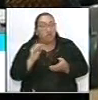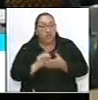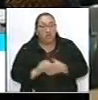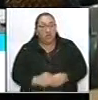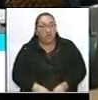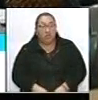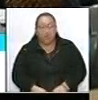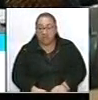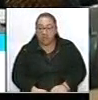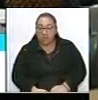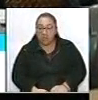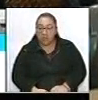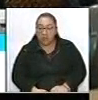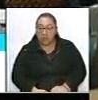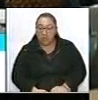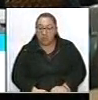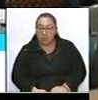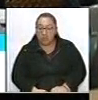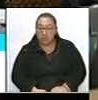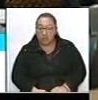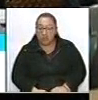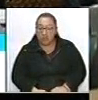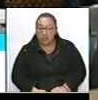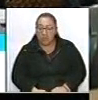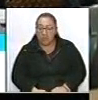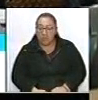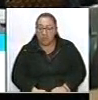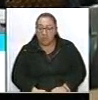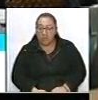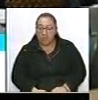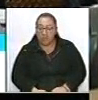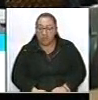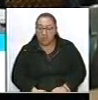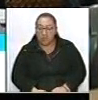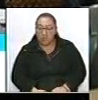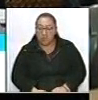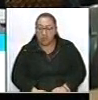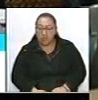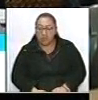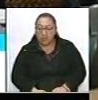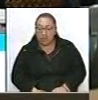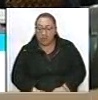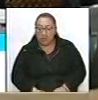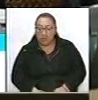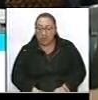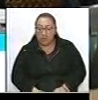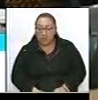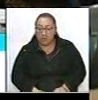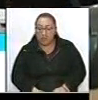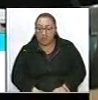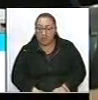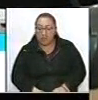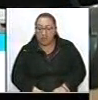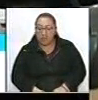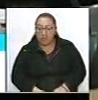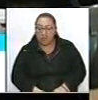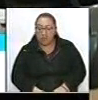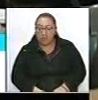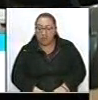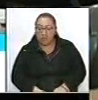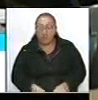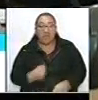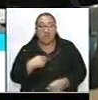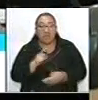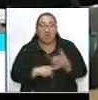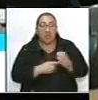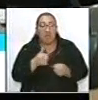los jefes o presión de arriba, son despedidos arbitrariamente. Entonces se tiene que eliminar esas adendas para que